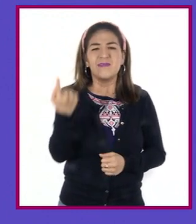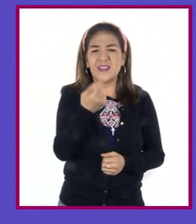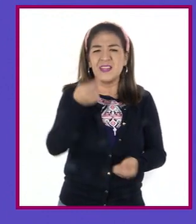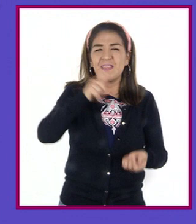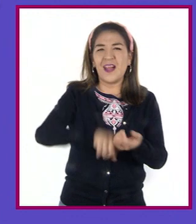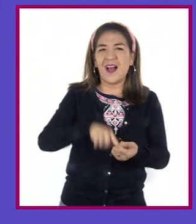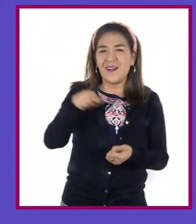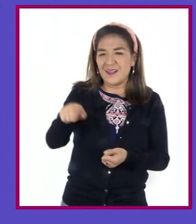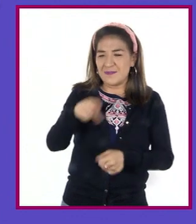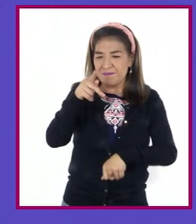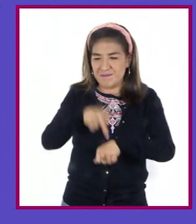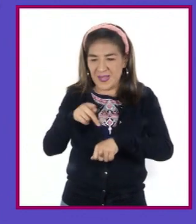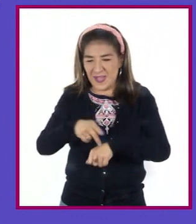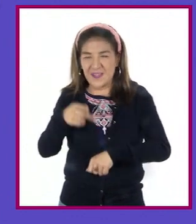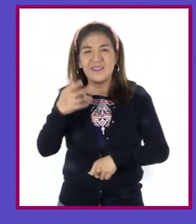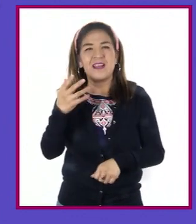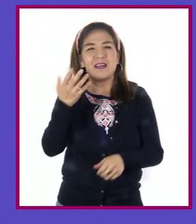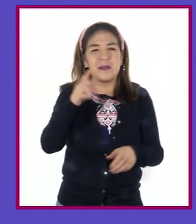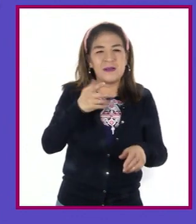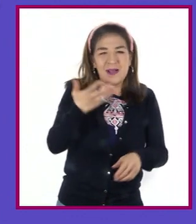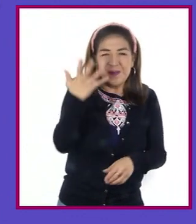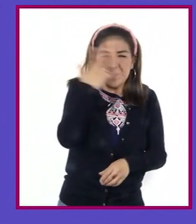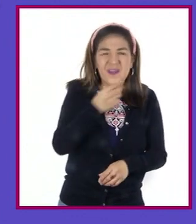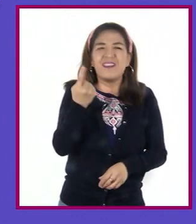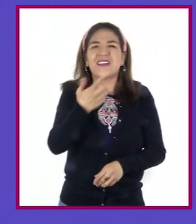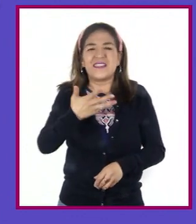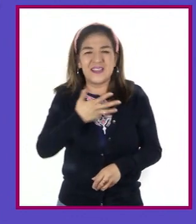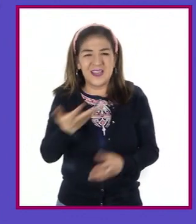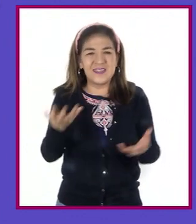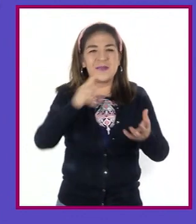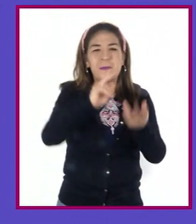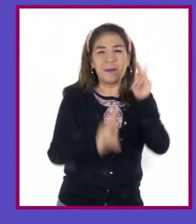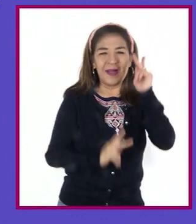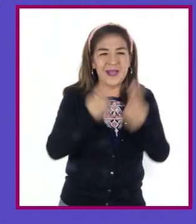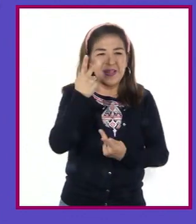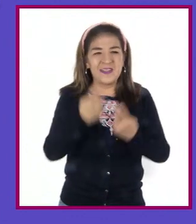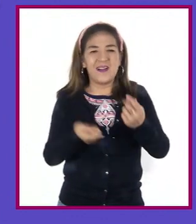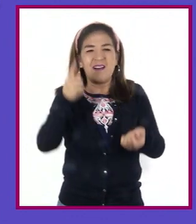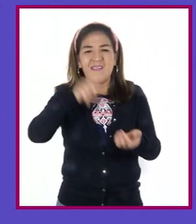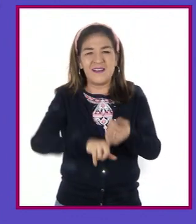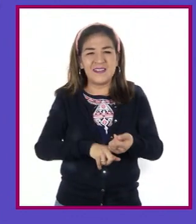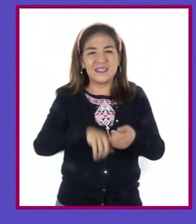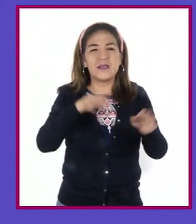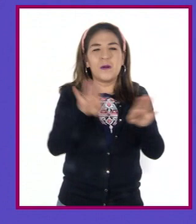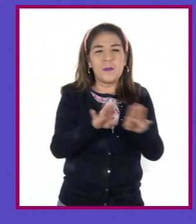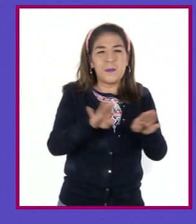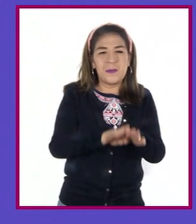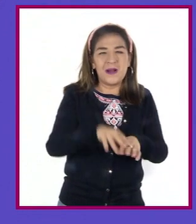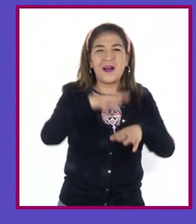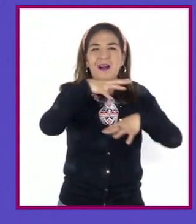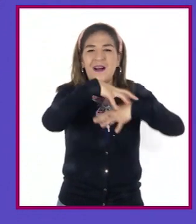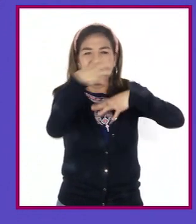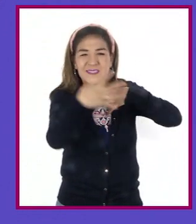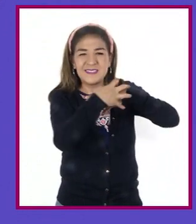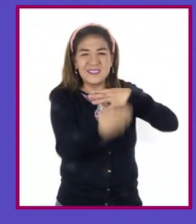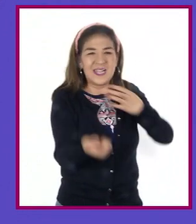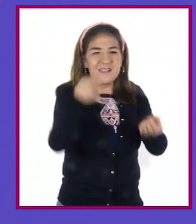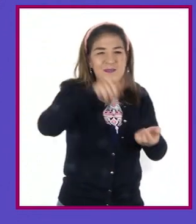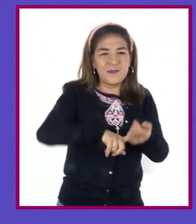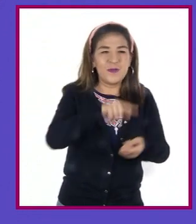pardas y los pedriscos y el légamo? Que además cascado lo llevan al ácrito de